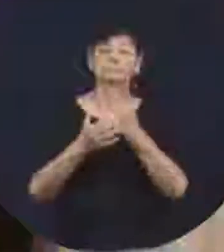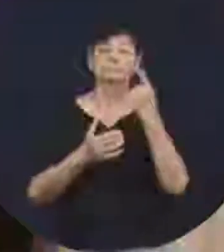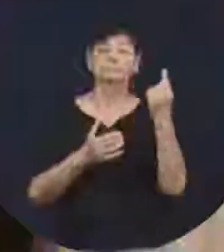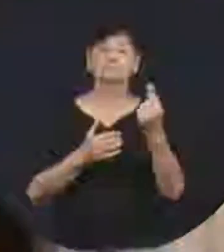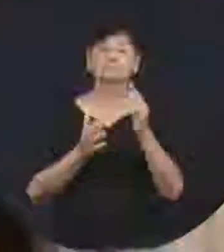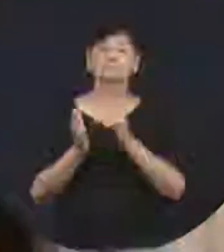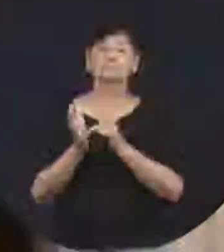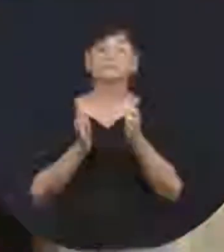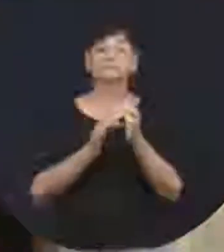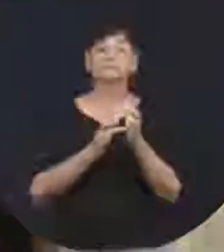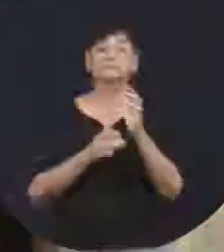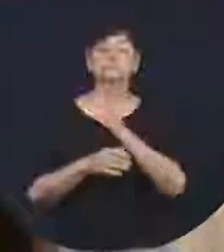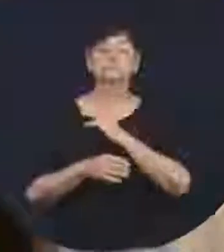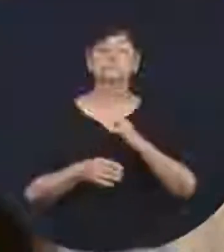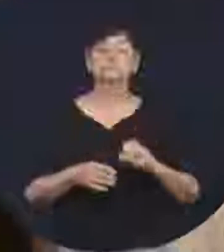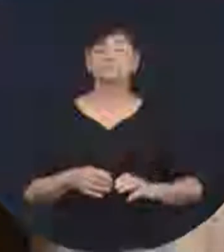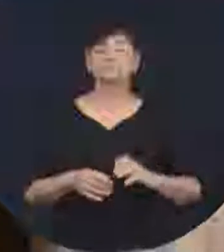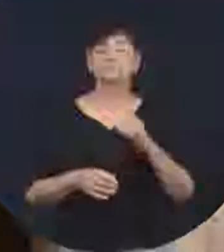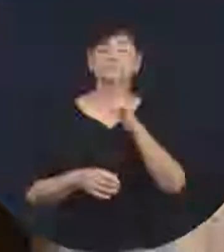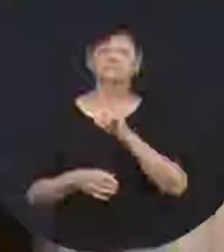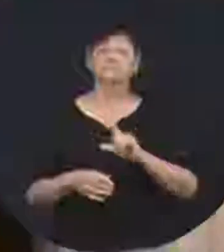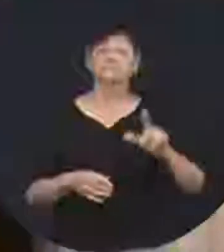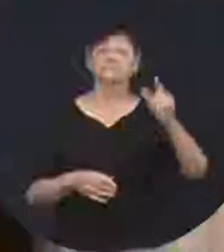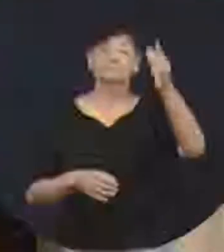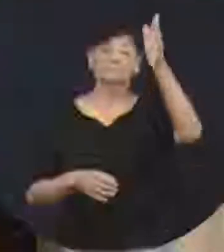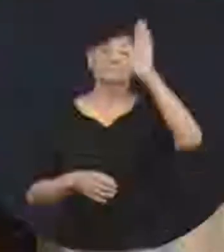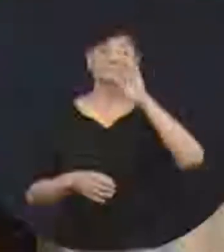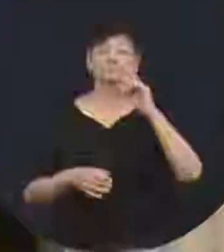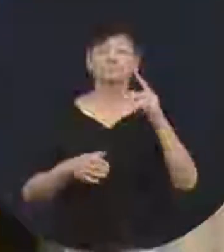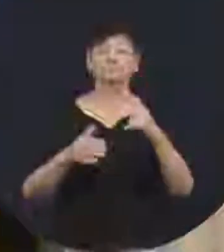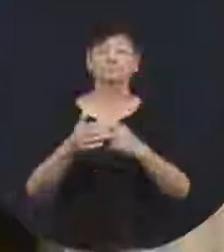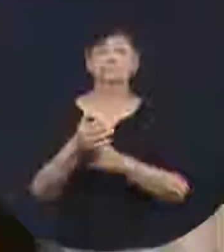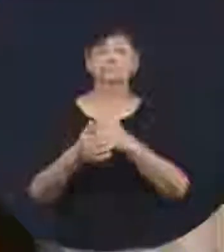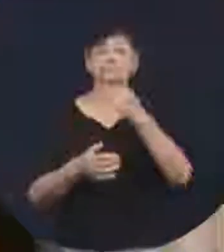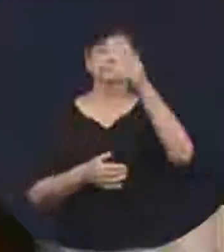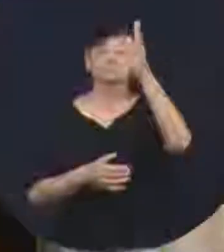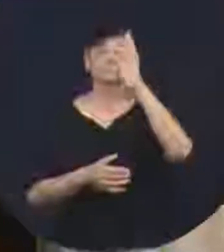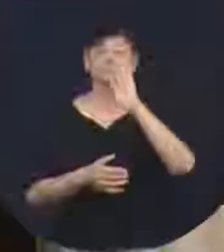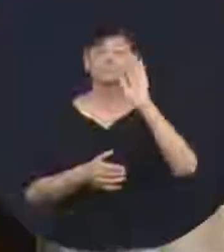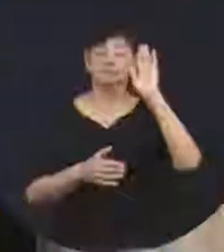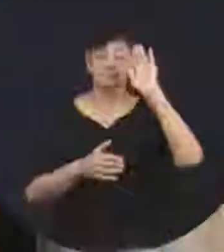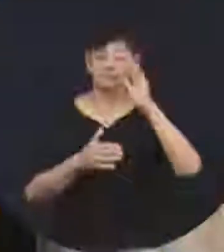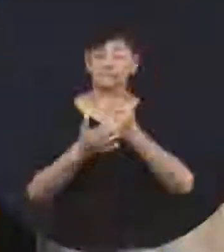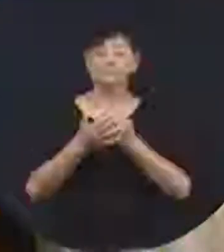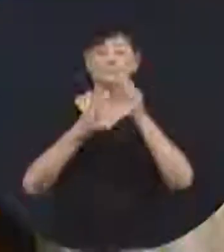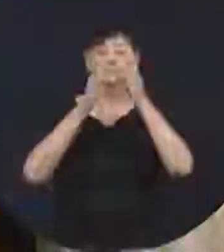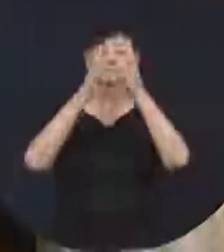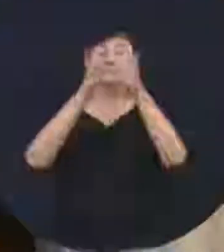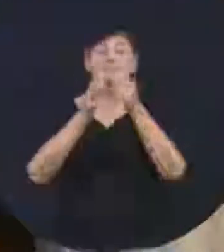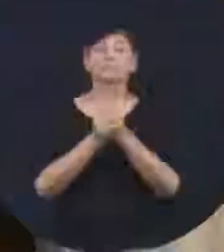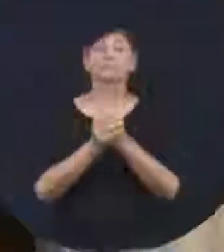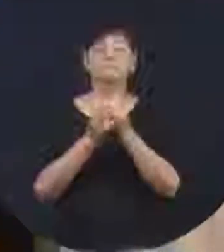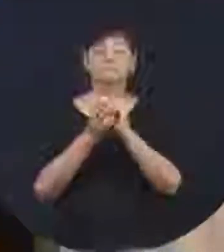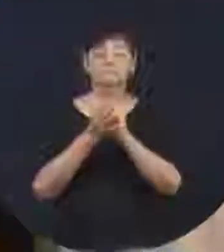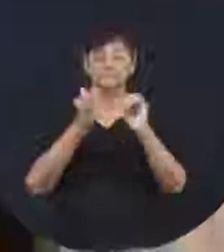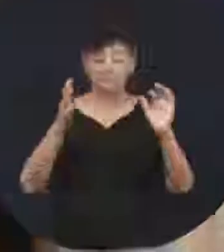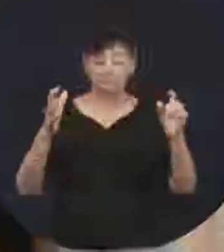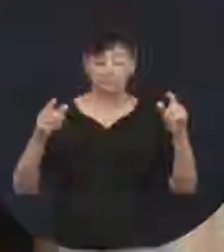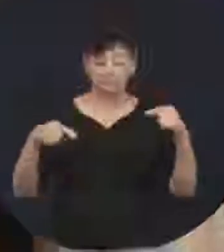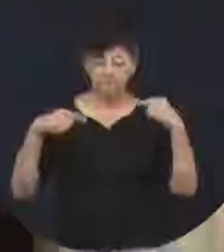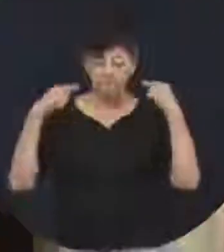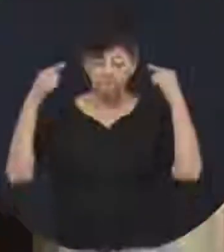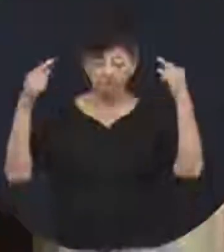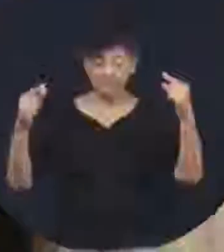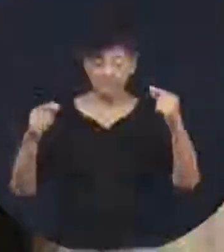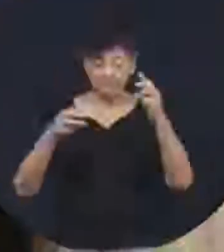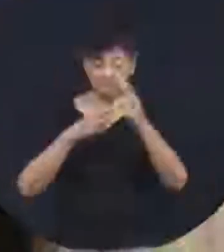Único Único Jesucristo, Jesucristo, Señor Señor Dios Dios Cordero Cordero de de Dios, Dios, Hijo Hijo del del Padre, Padre, tú tú que que quitas quitas el el pecado pecado